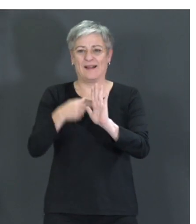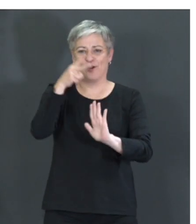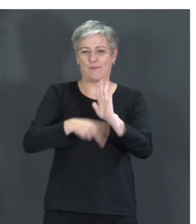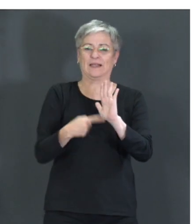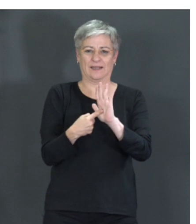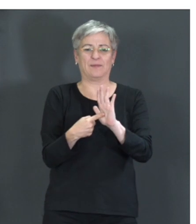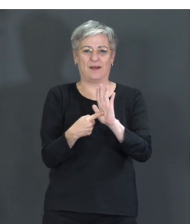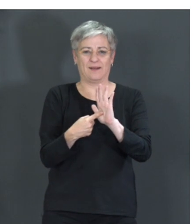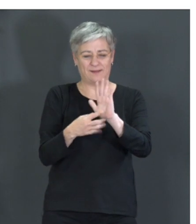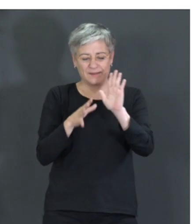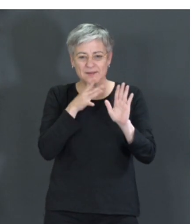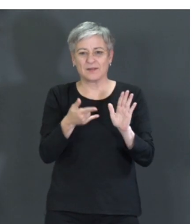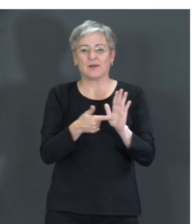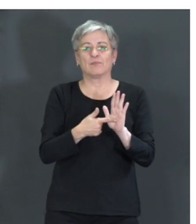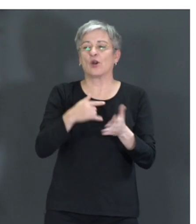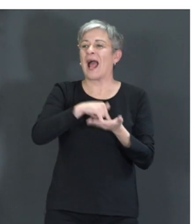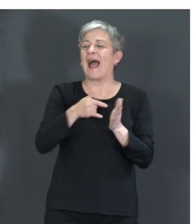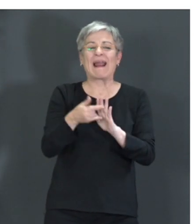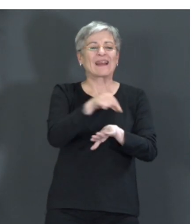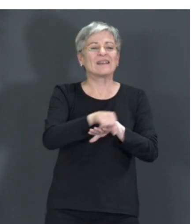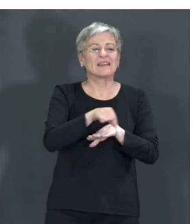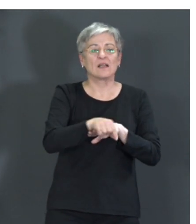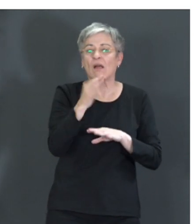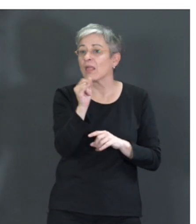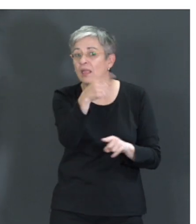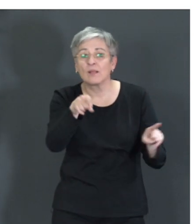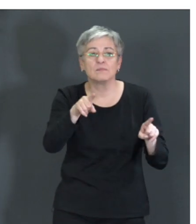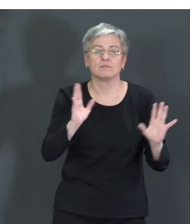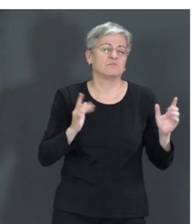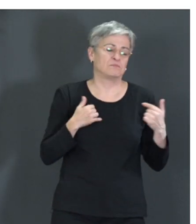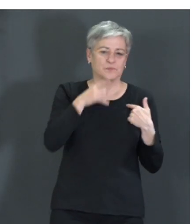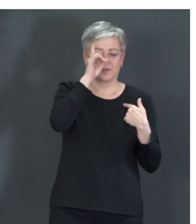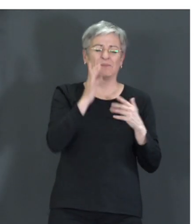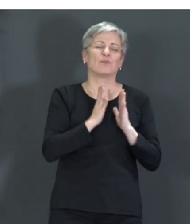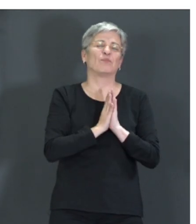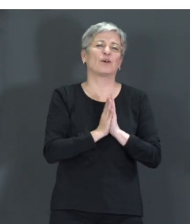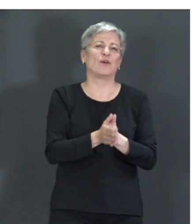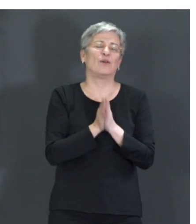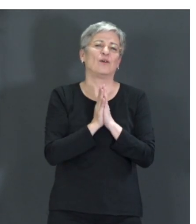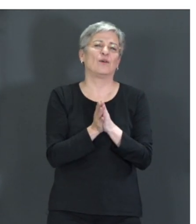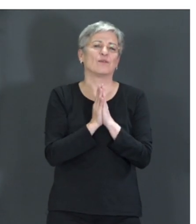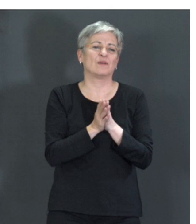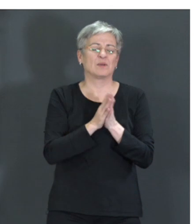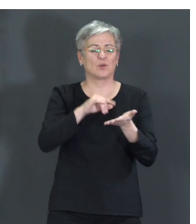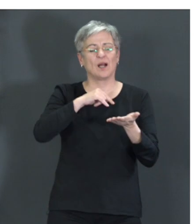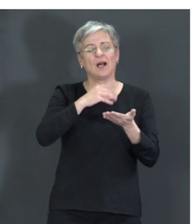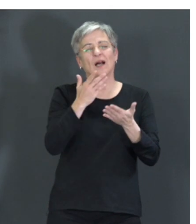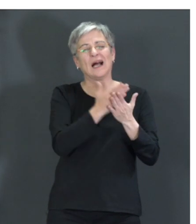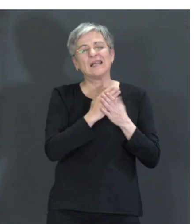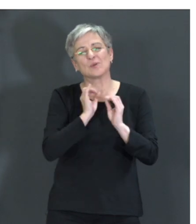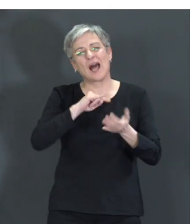normativa. Yo no sé si hay algún arquitecto por aquí, pero de verdad, por favor, en las escuelas de arquitectura